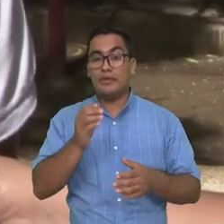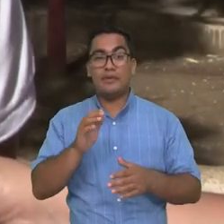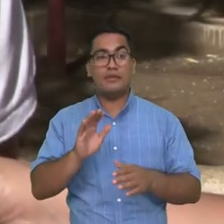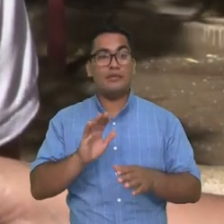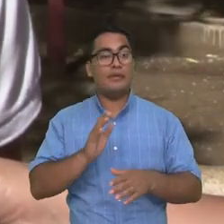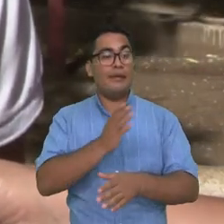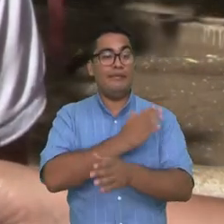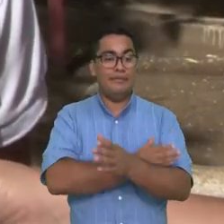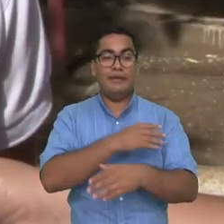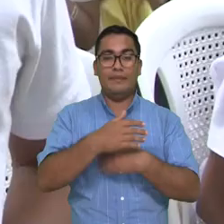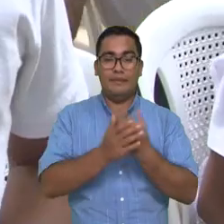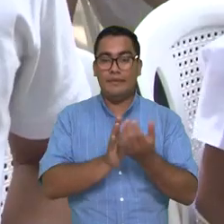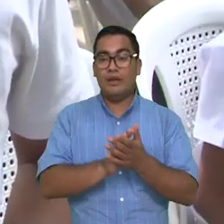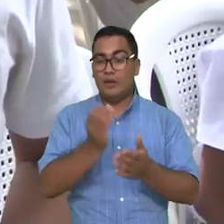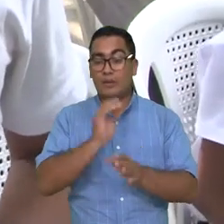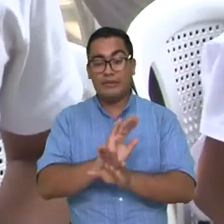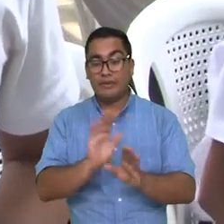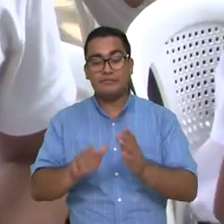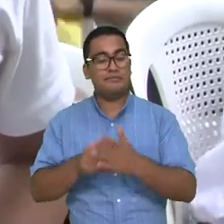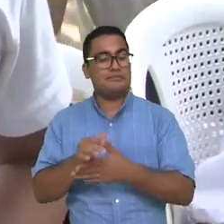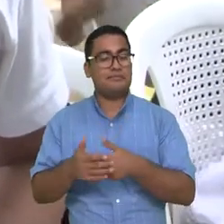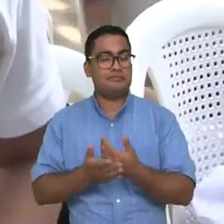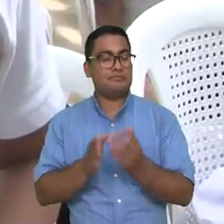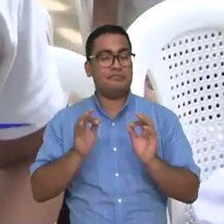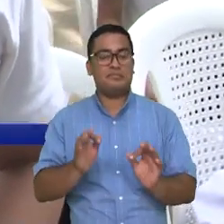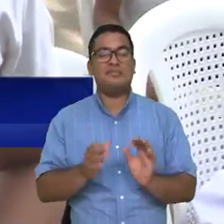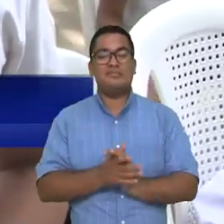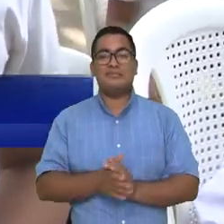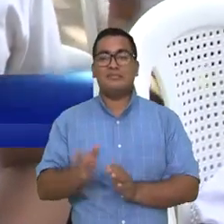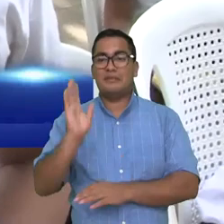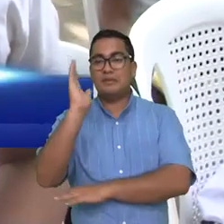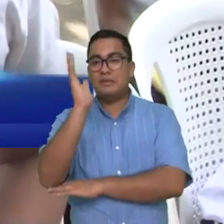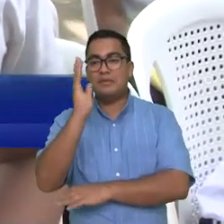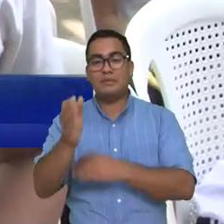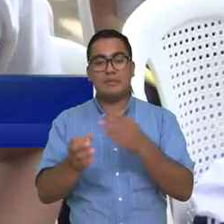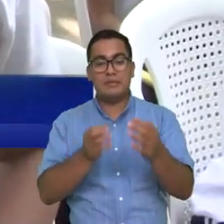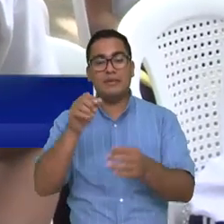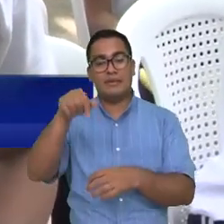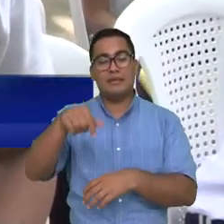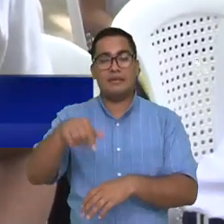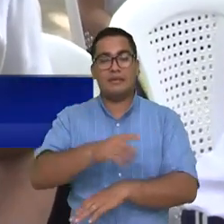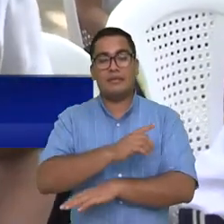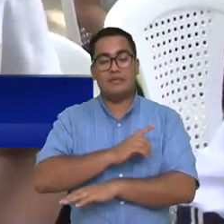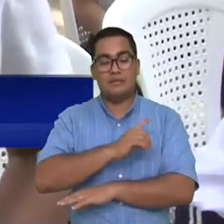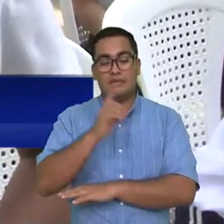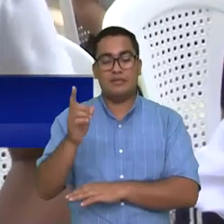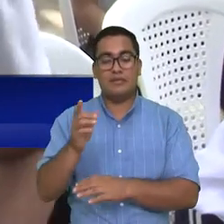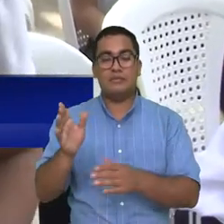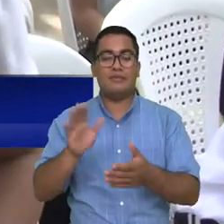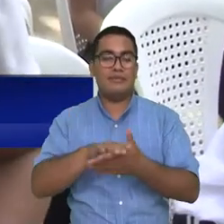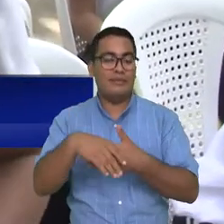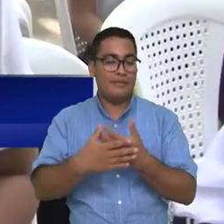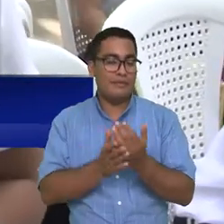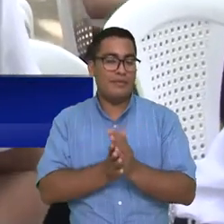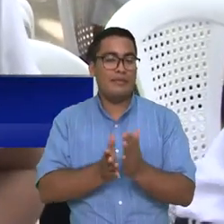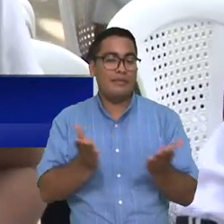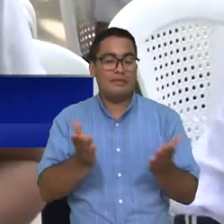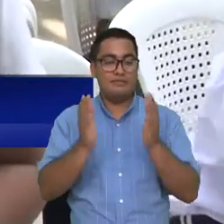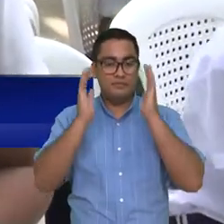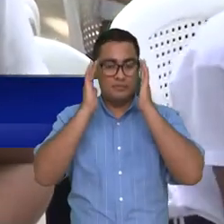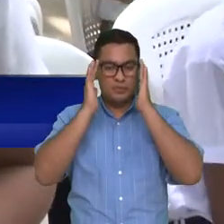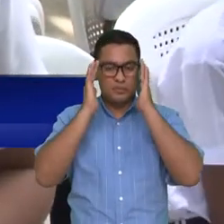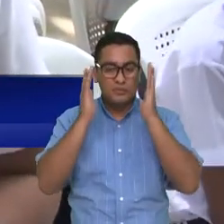voy a lavar y cuando termino. ¿Qué te parece este tipo de charlas que les están dando acá sobre lavado de manos? Me parece muy bien